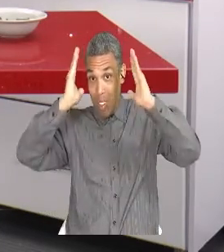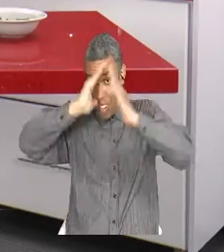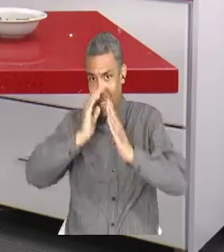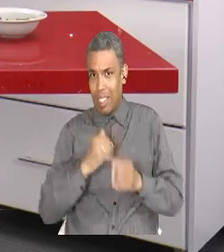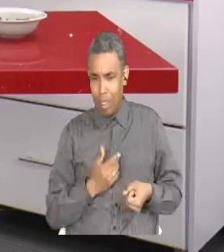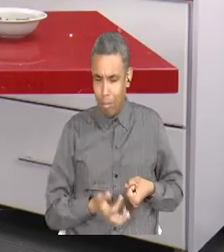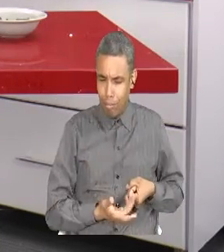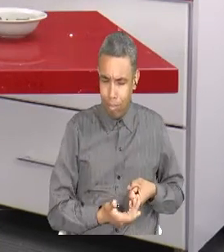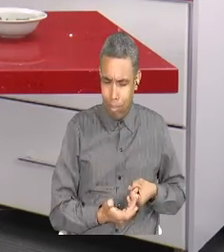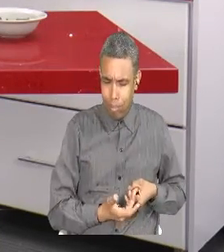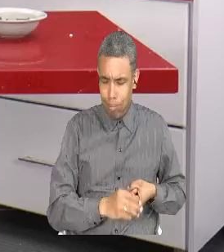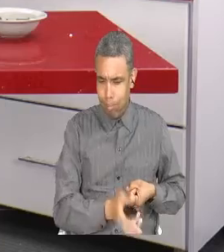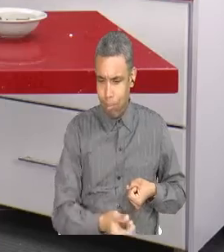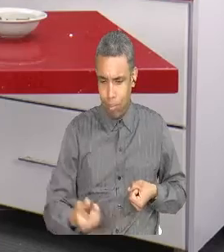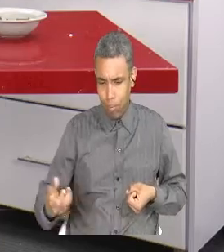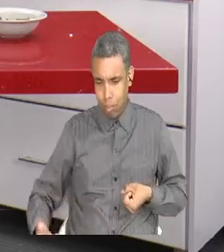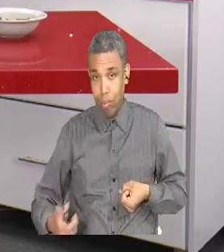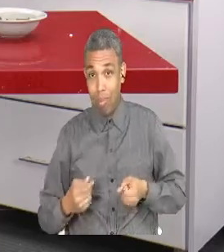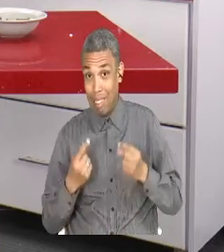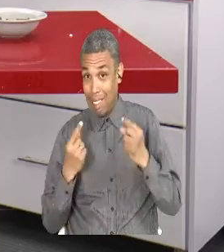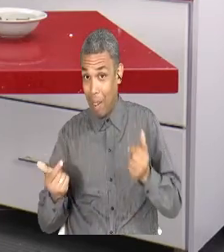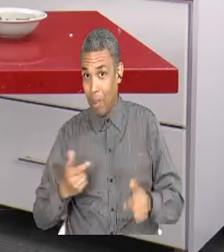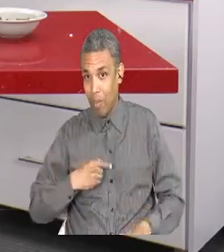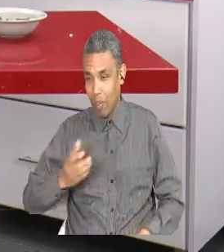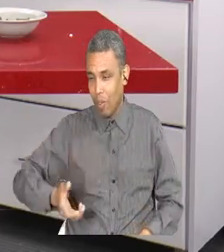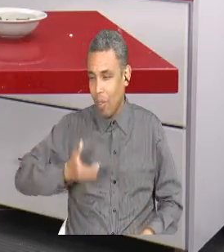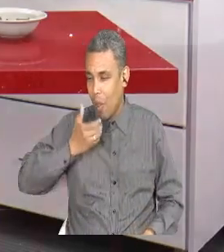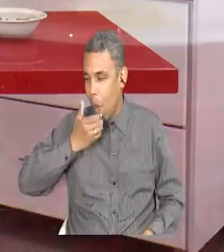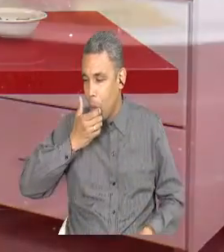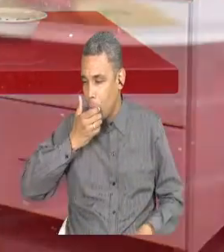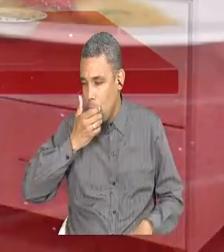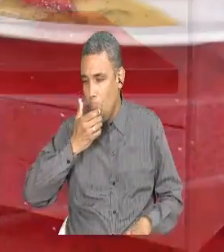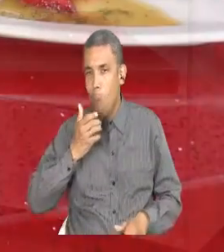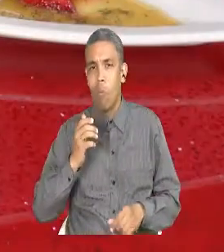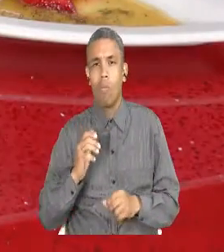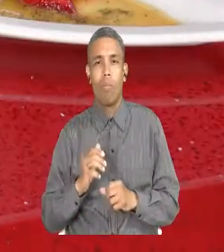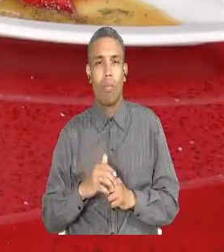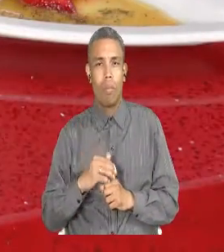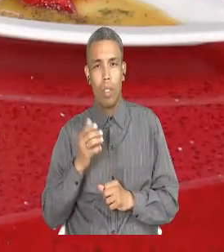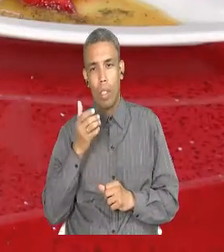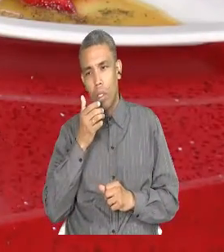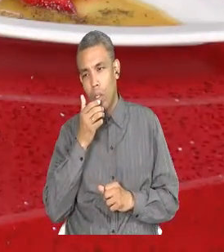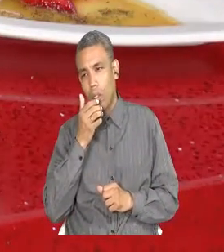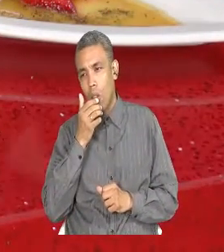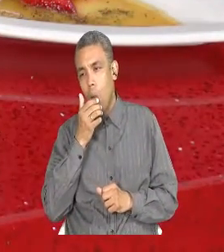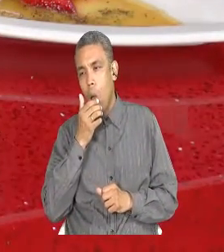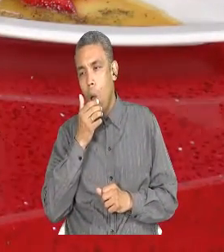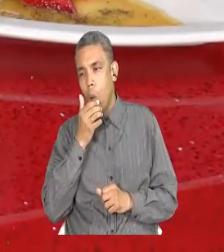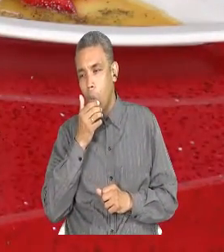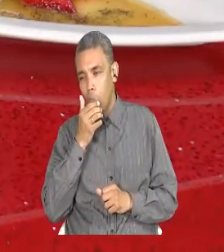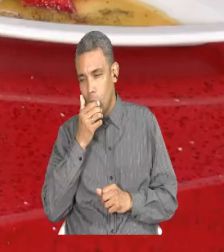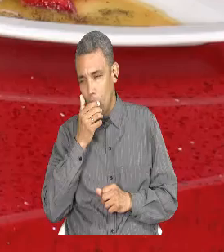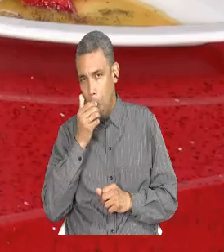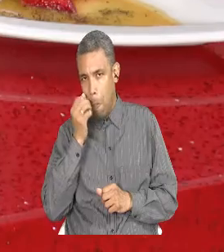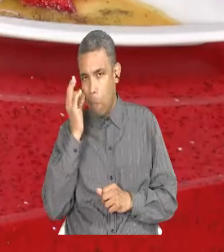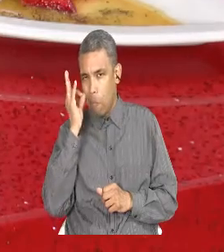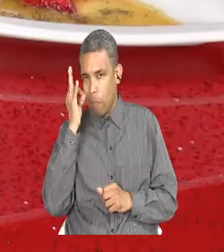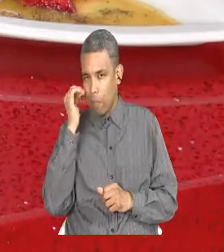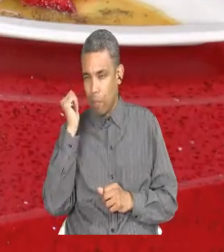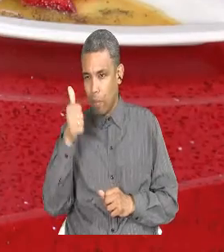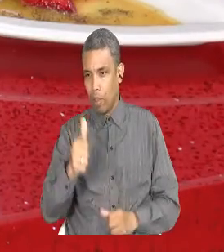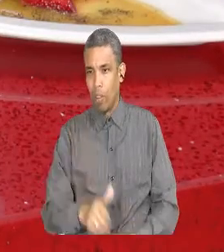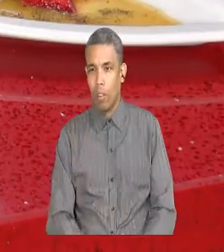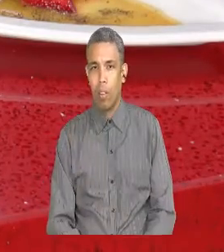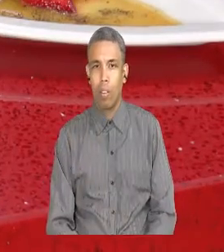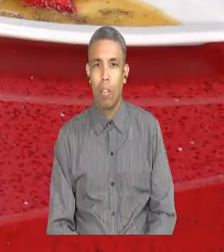la temperatura que lleva el plato, uh-huh, con el frío que va a tener el helado adentro. Okay, va a ser una mezcla muy chévere. Bueno, y este y